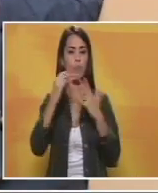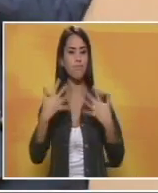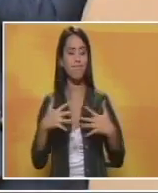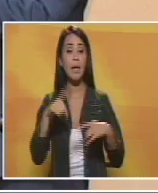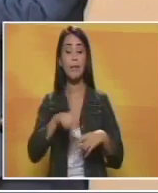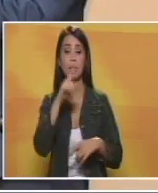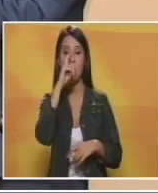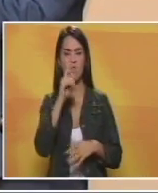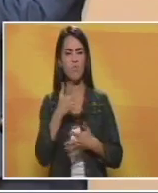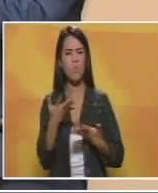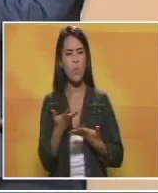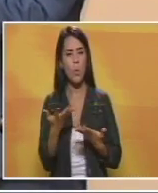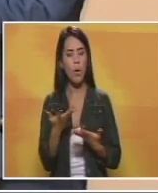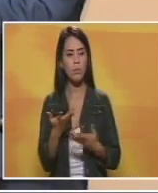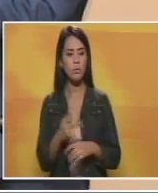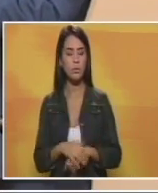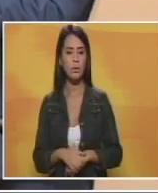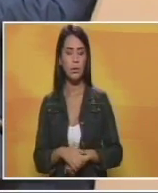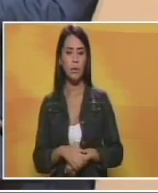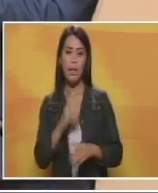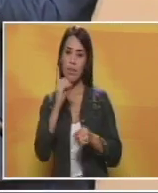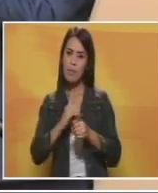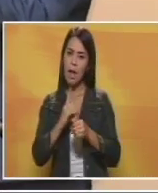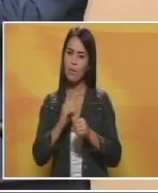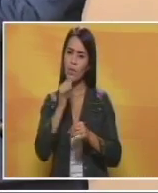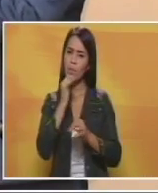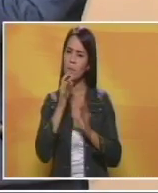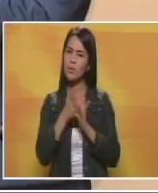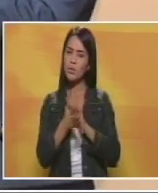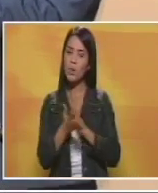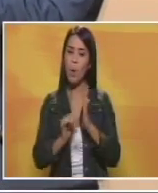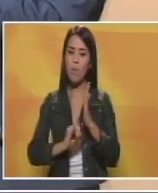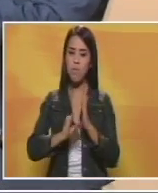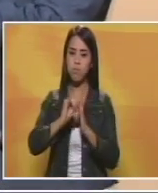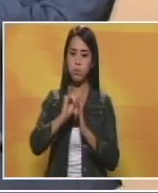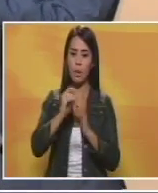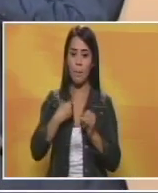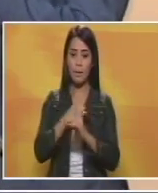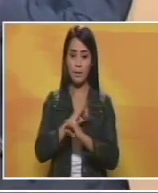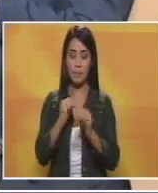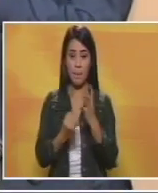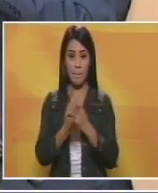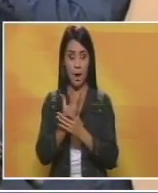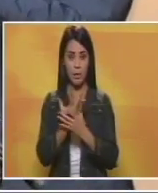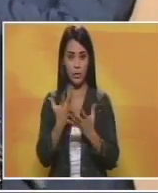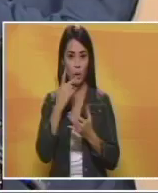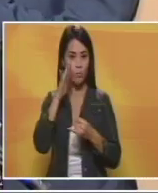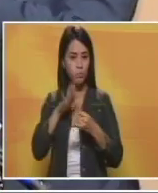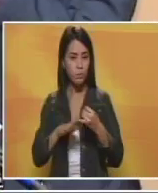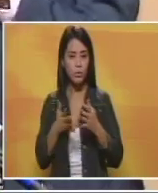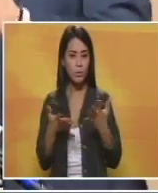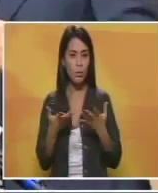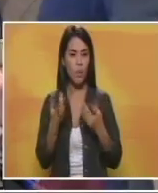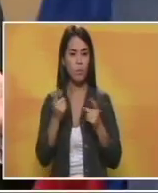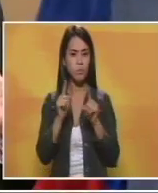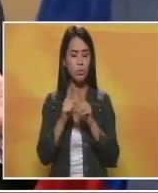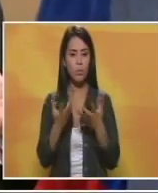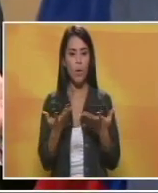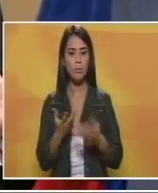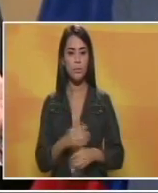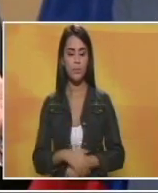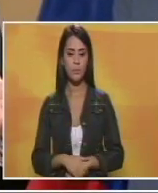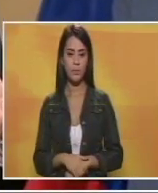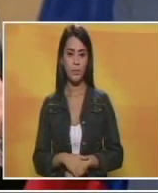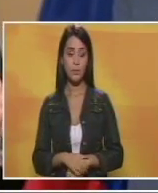este año. ¿Cuáles manejan datos de lo que es la inflación para el cierre de mayo, la interanual, la acumulada? ¿Cuáles son los datos?